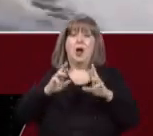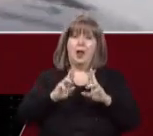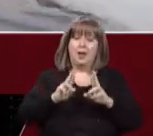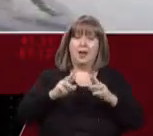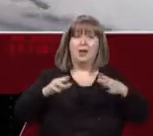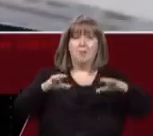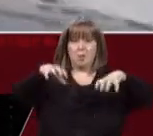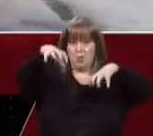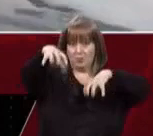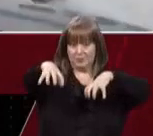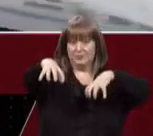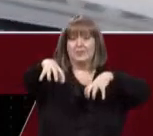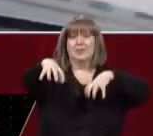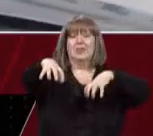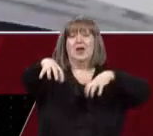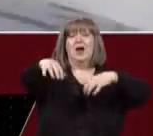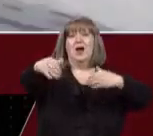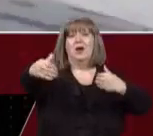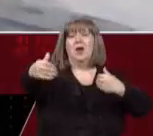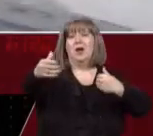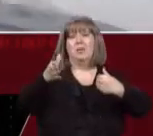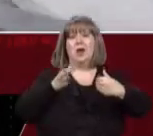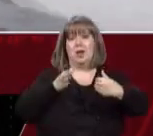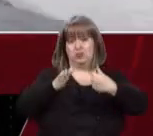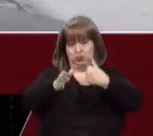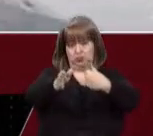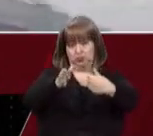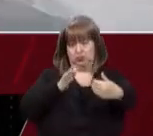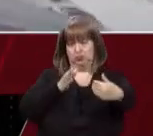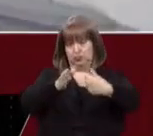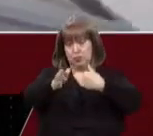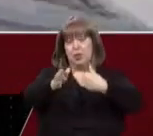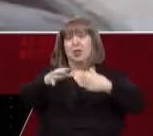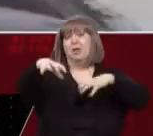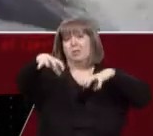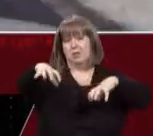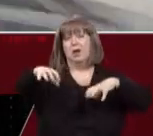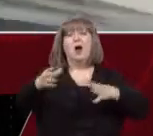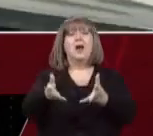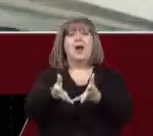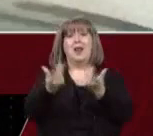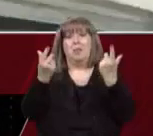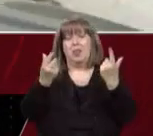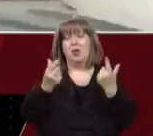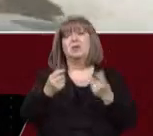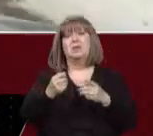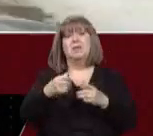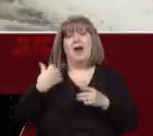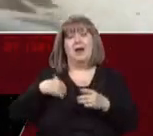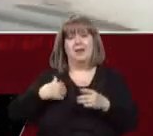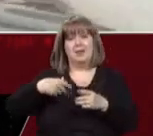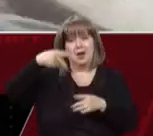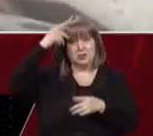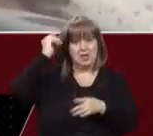el simplificado esto esto Esto no suceda y que se podamos tener un tránsito ágil no solo para aquellos argentinos que están viajando